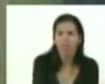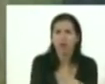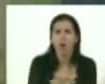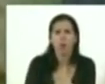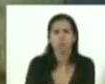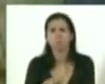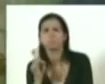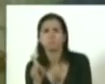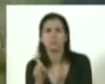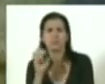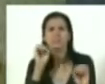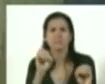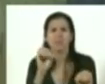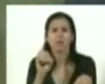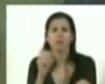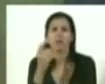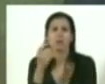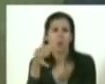injusticia.